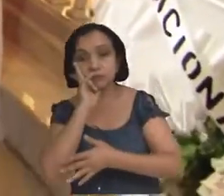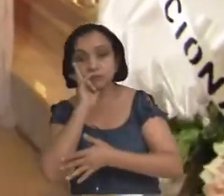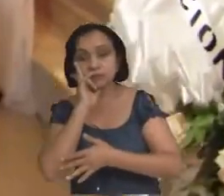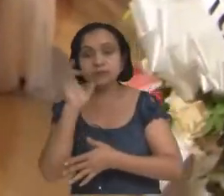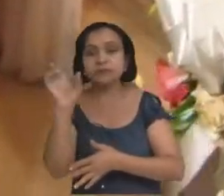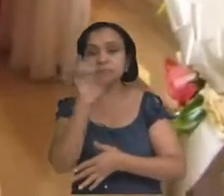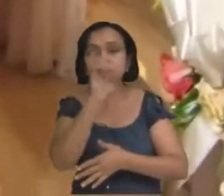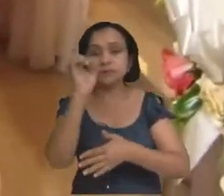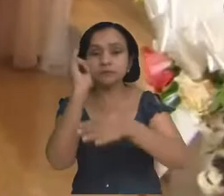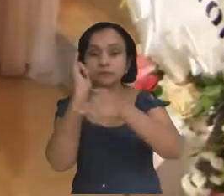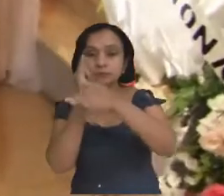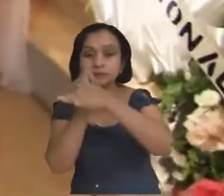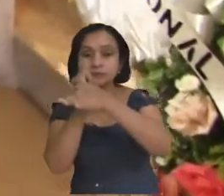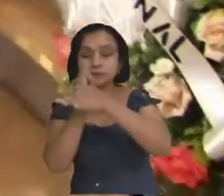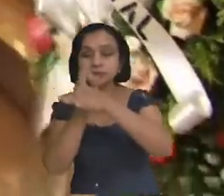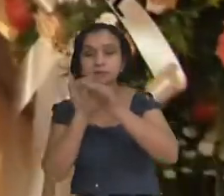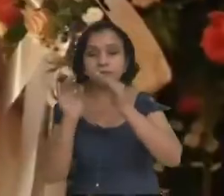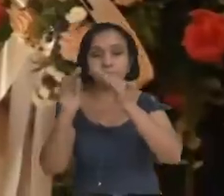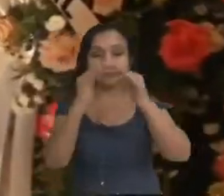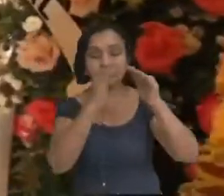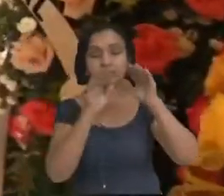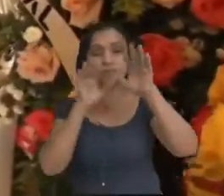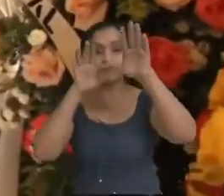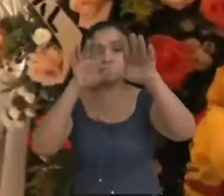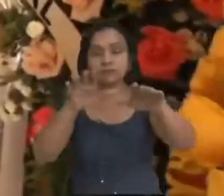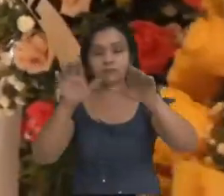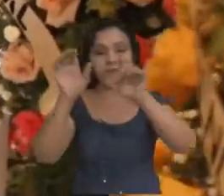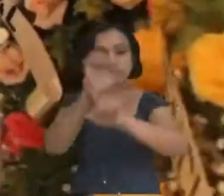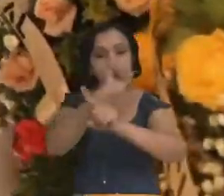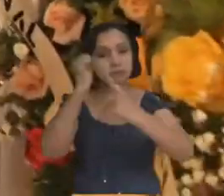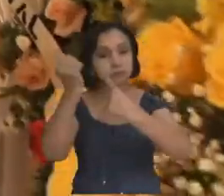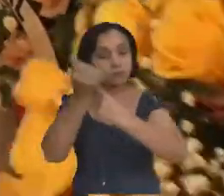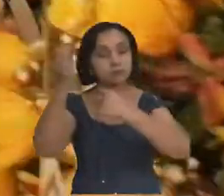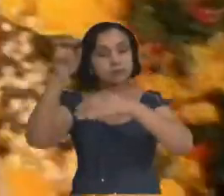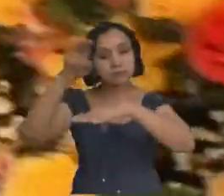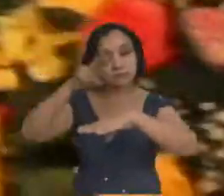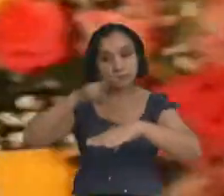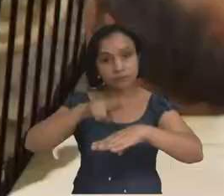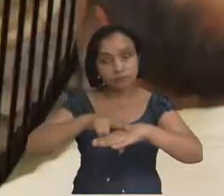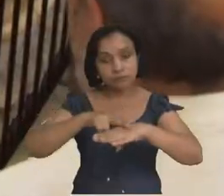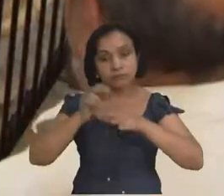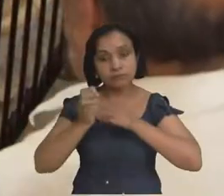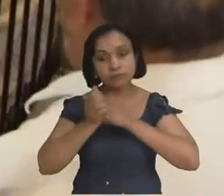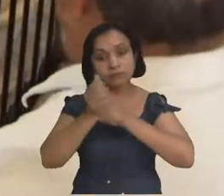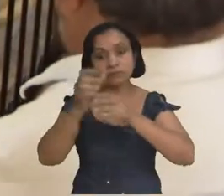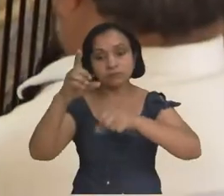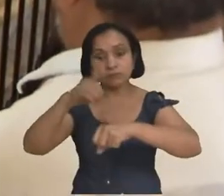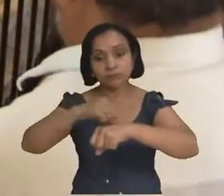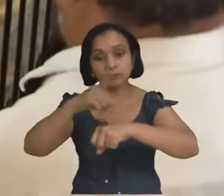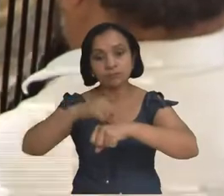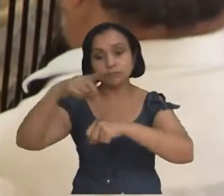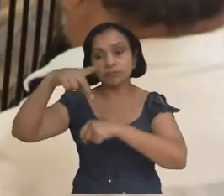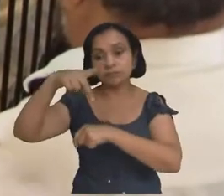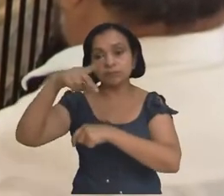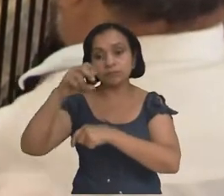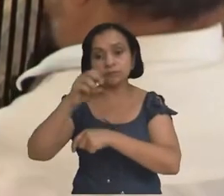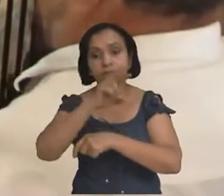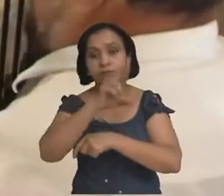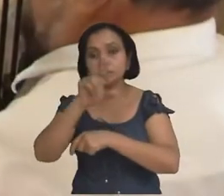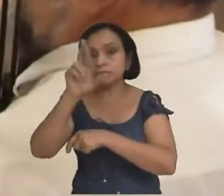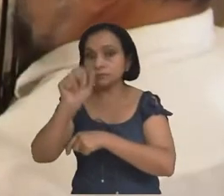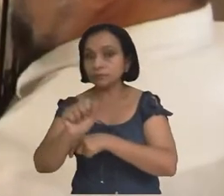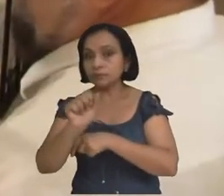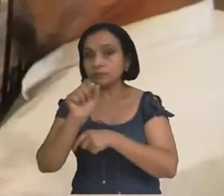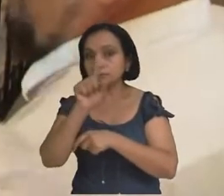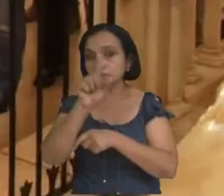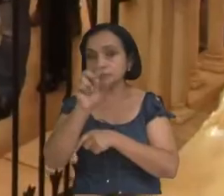de la Catedral de León, la Junta Directiva de la Asamblea Nacional, encabezada por el doctor Gustavo Porras, conmemoró el